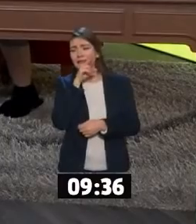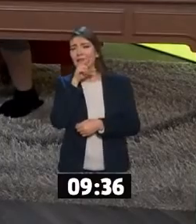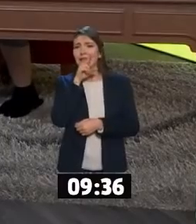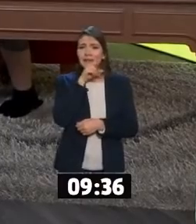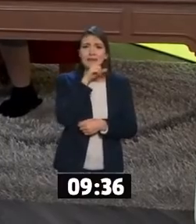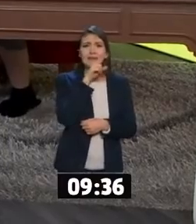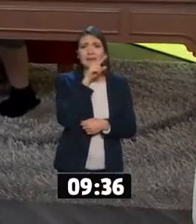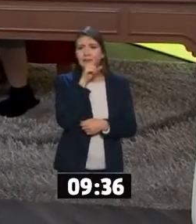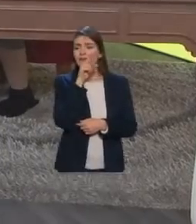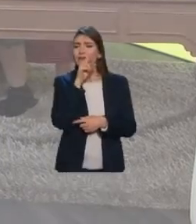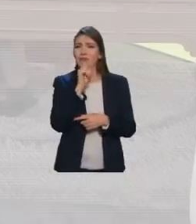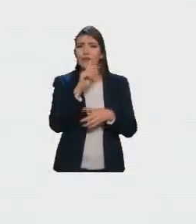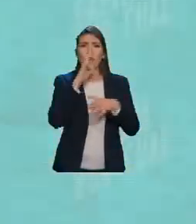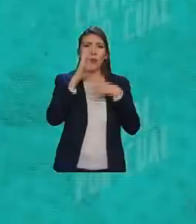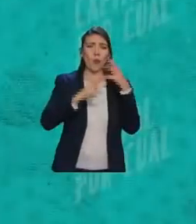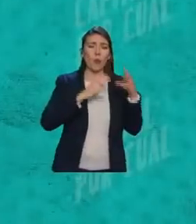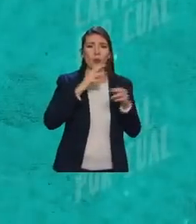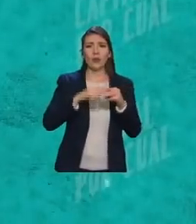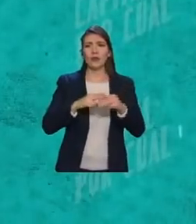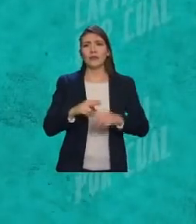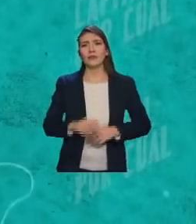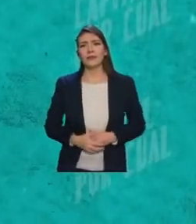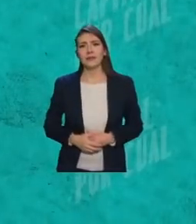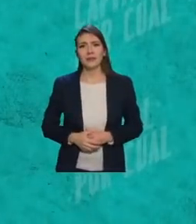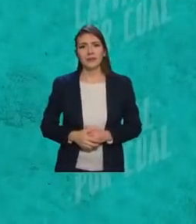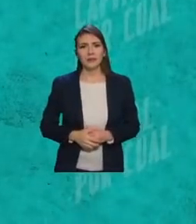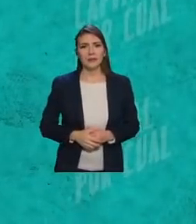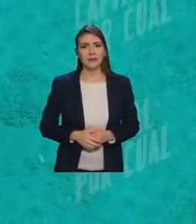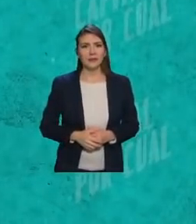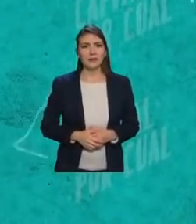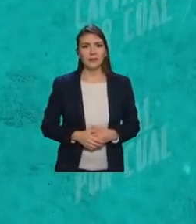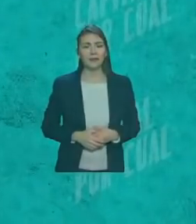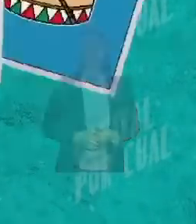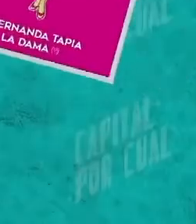ecología. Oiga, y Luisiana y Mississippi están ahorita a punto de...